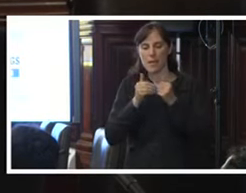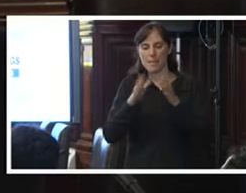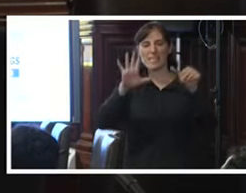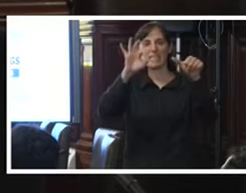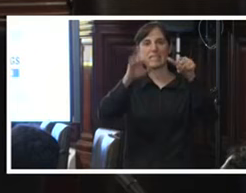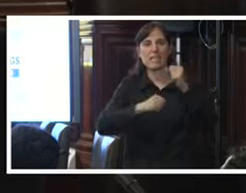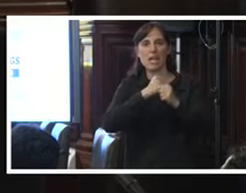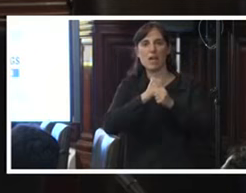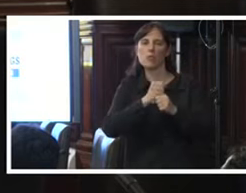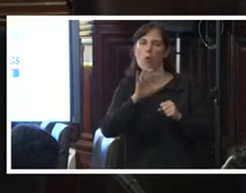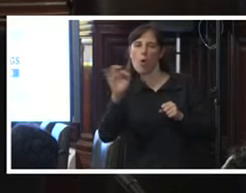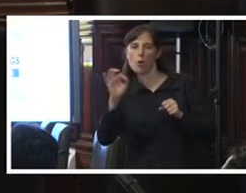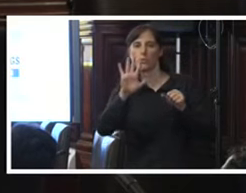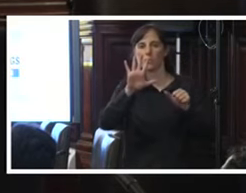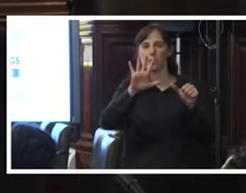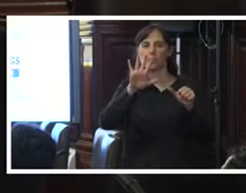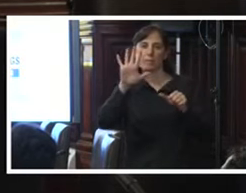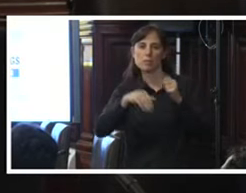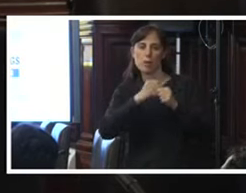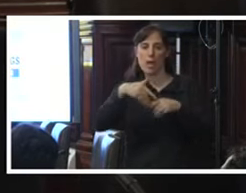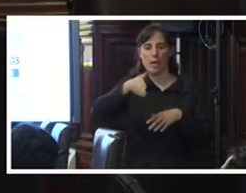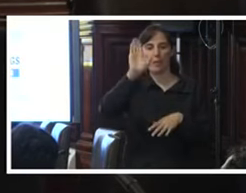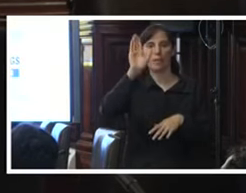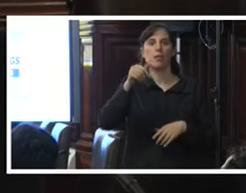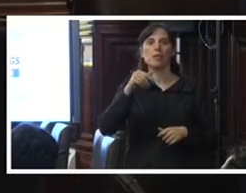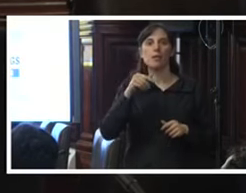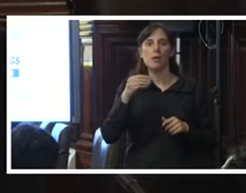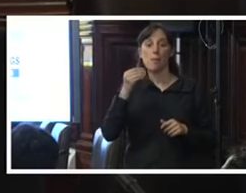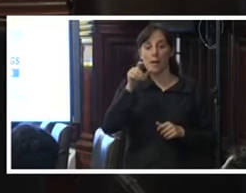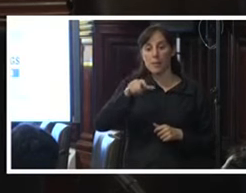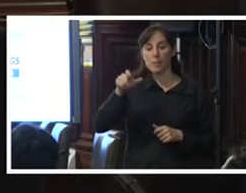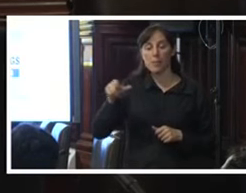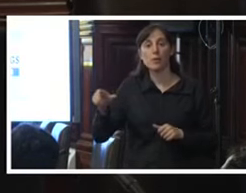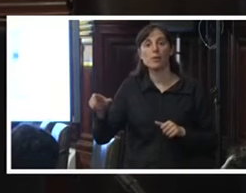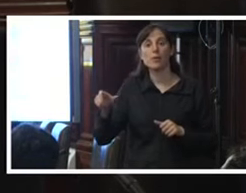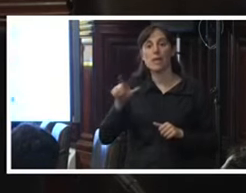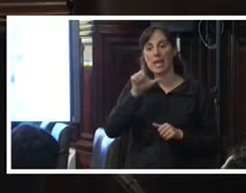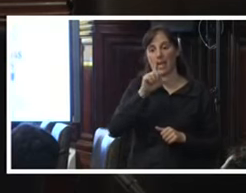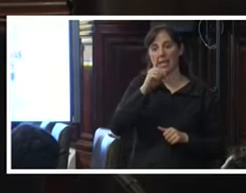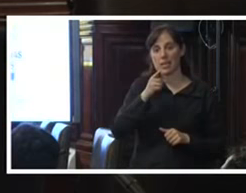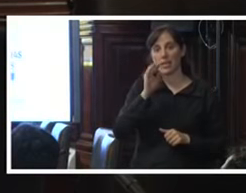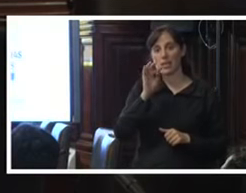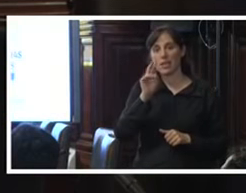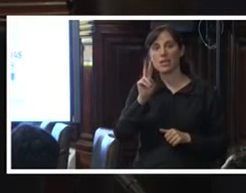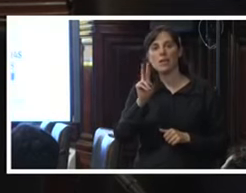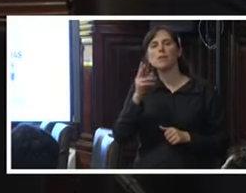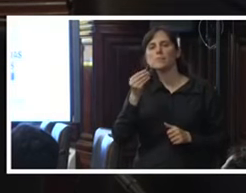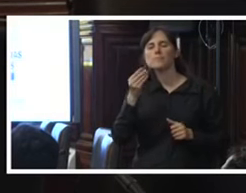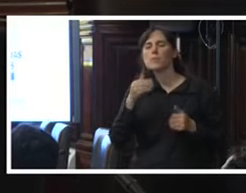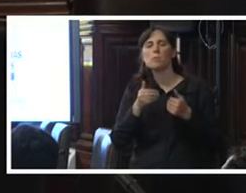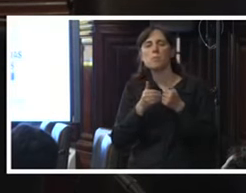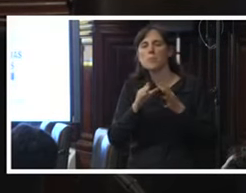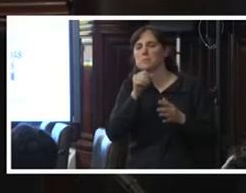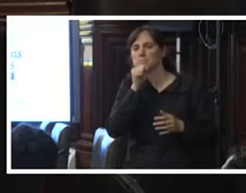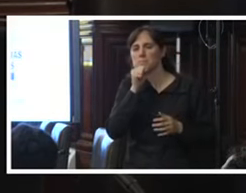60 a los 65 años en adelante en cambio para la población de personas el eje existe la percepción de que se